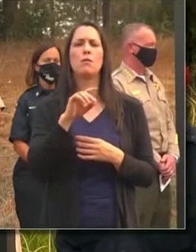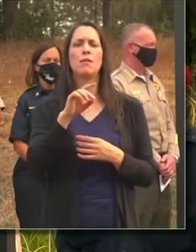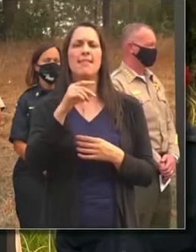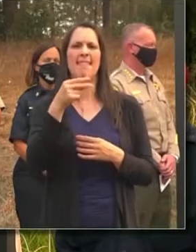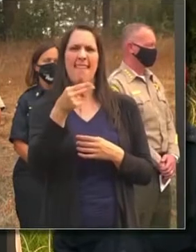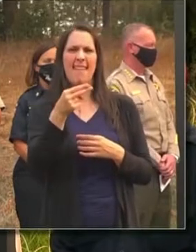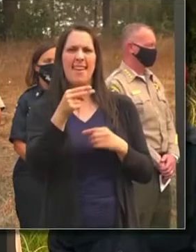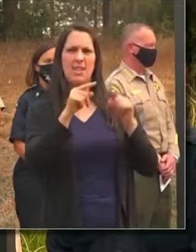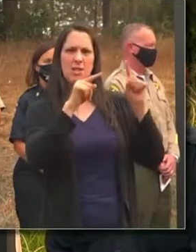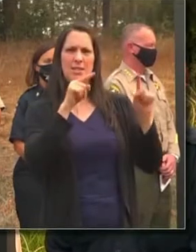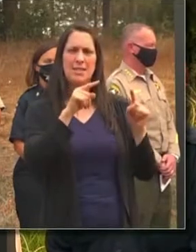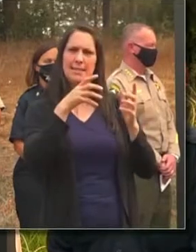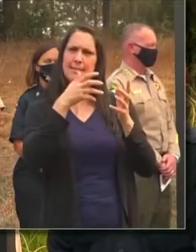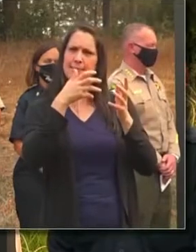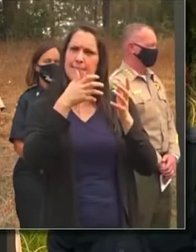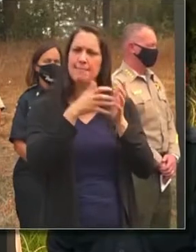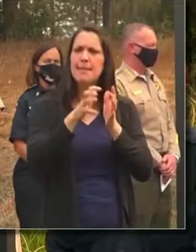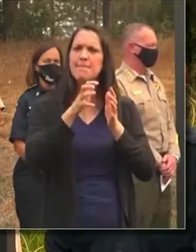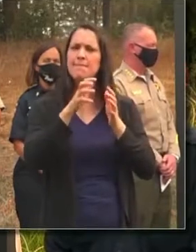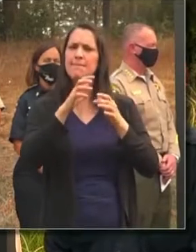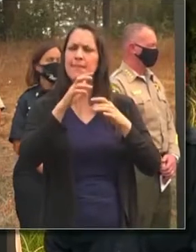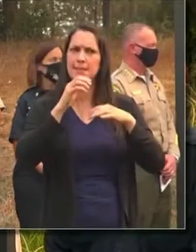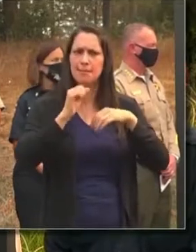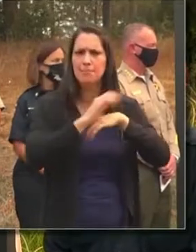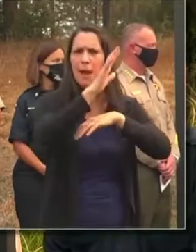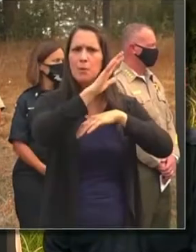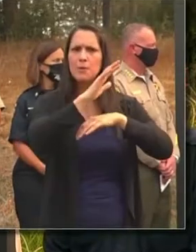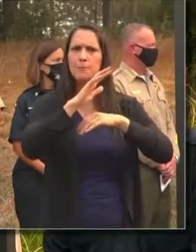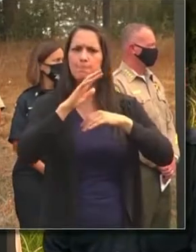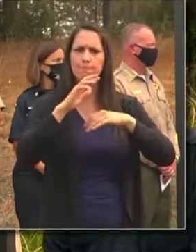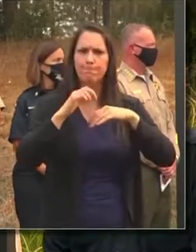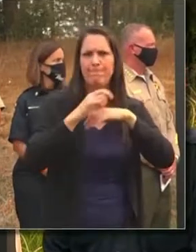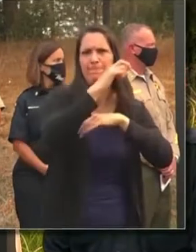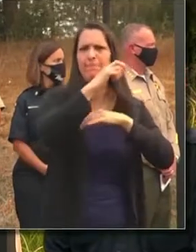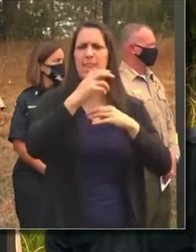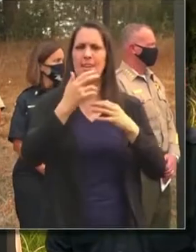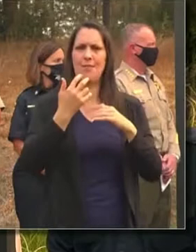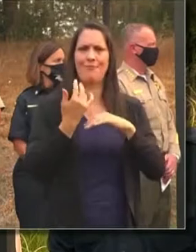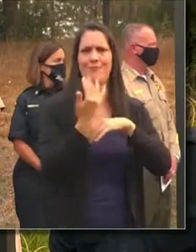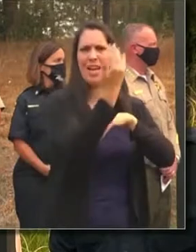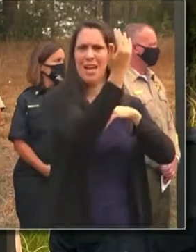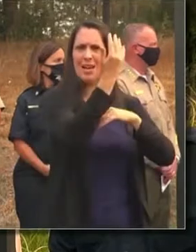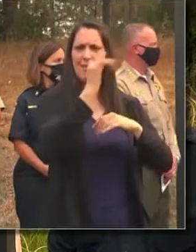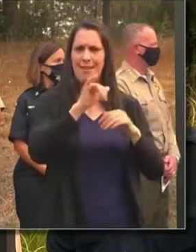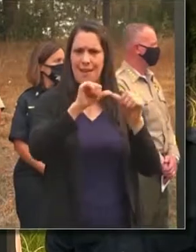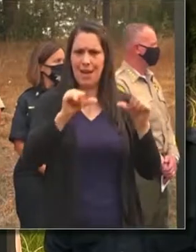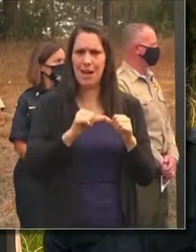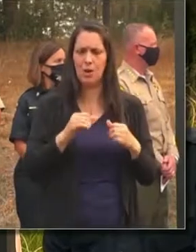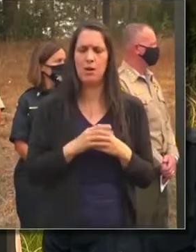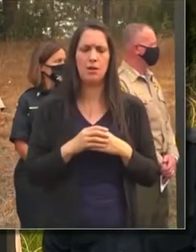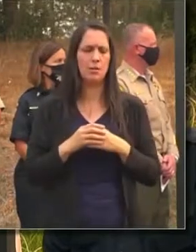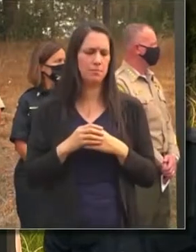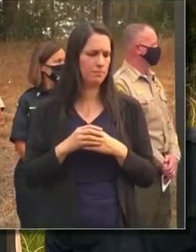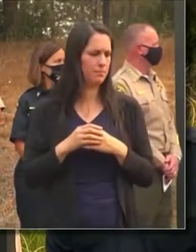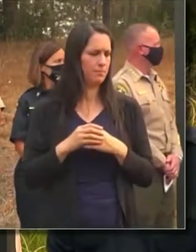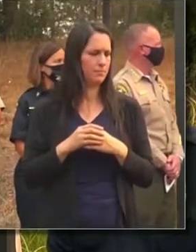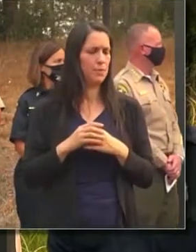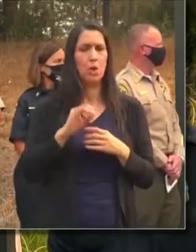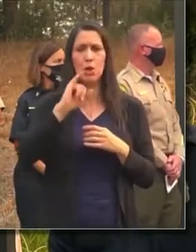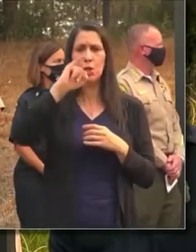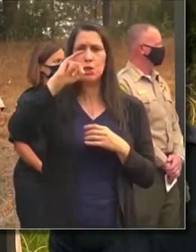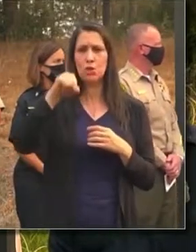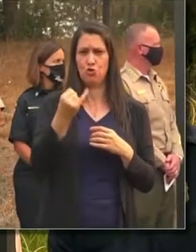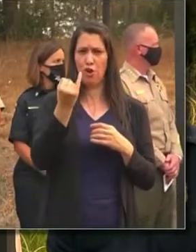división h división j hay con muchos incendios allí se ha establecido el fuego y yendo a la